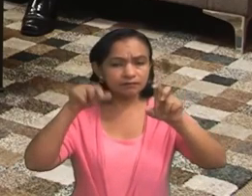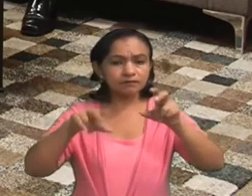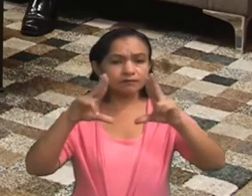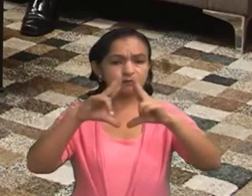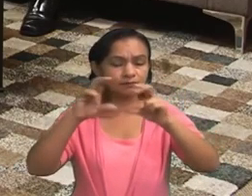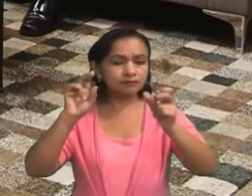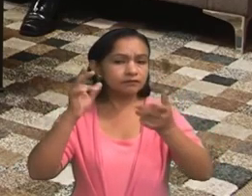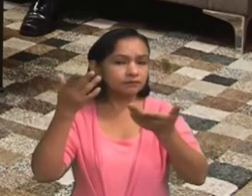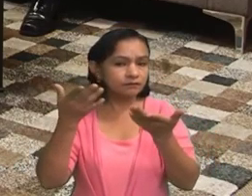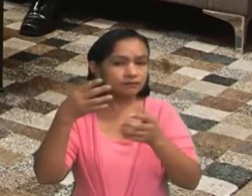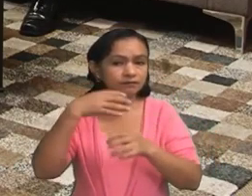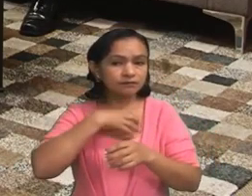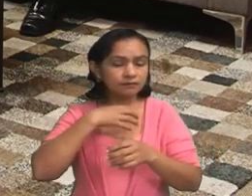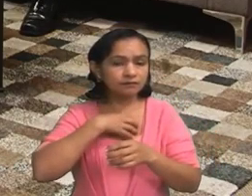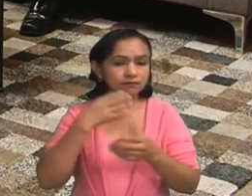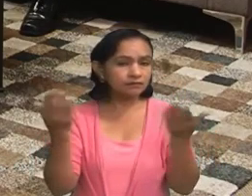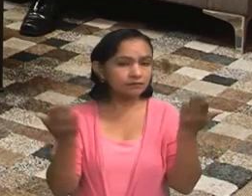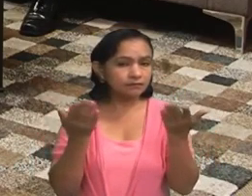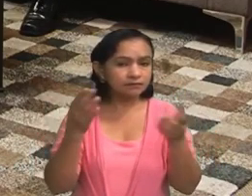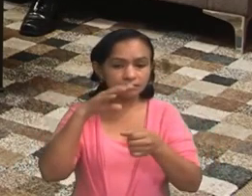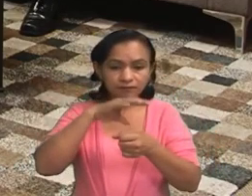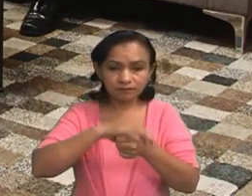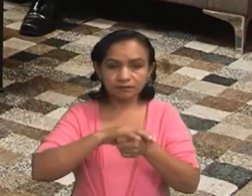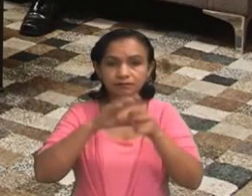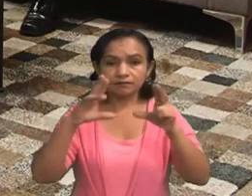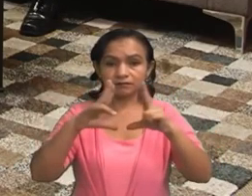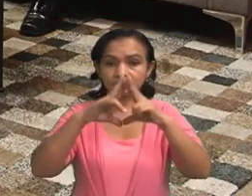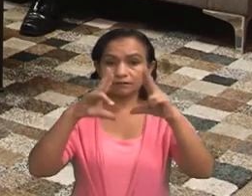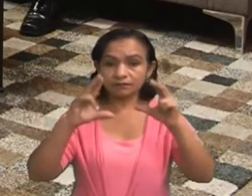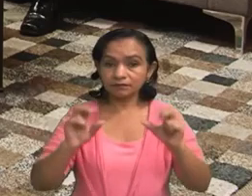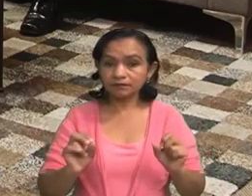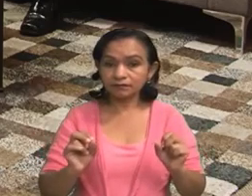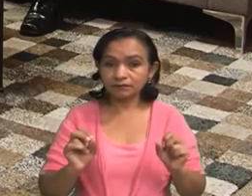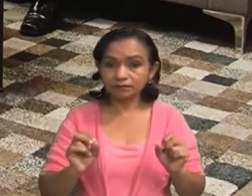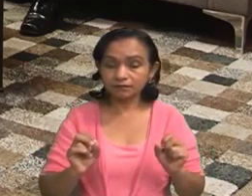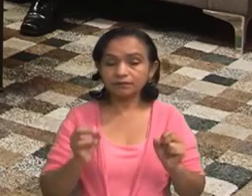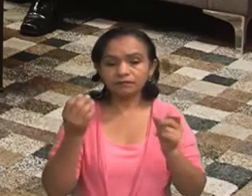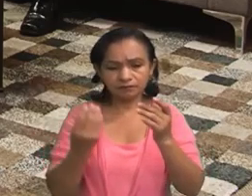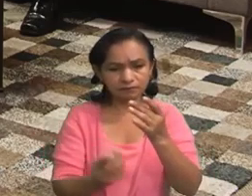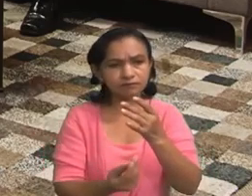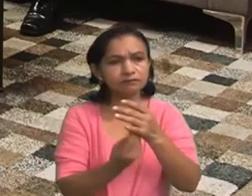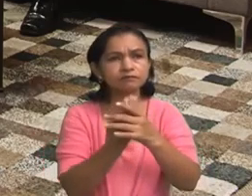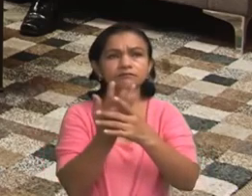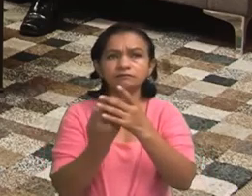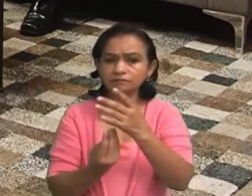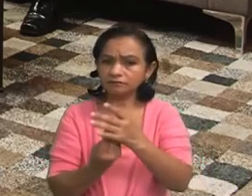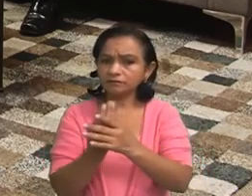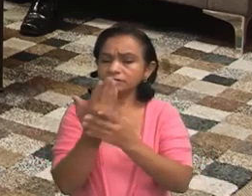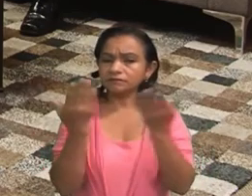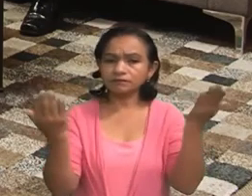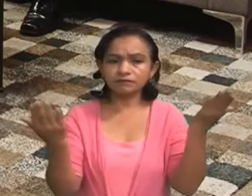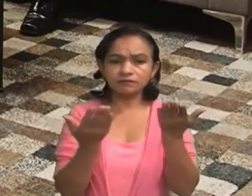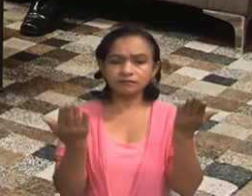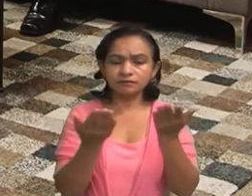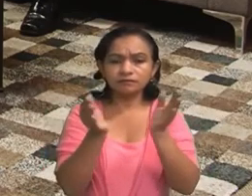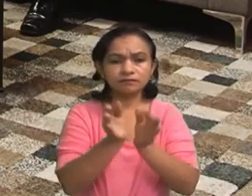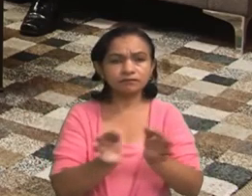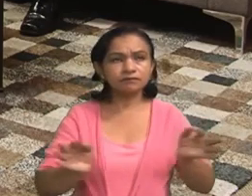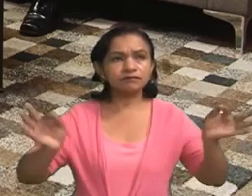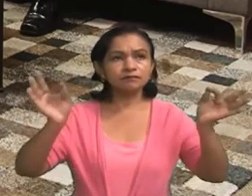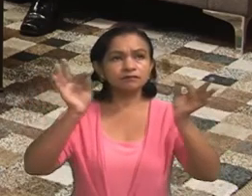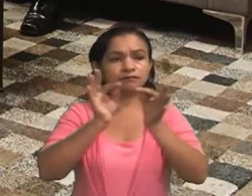Y si bien es cierto, pues siempre se habla que Nicaragua es un país eminentemente agrícola. ¿Cuál es la connotación que tiene